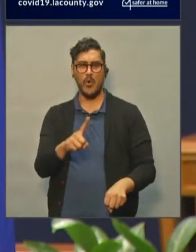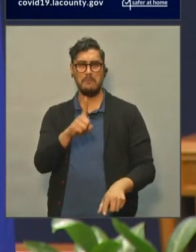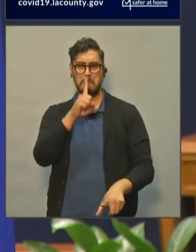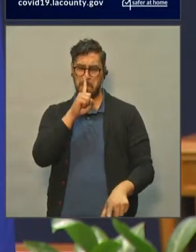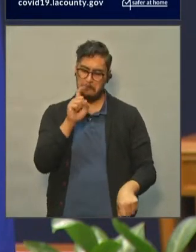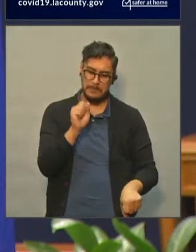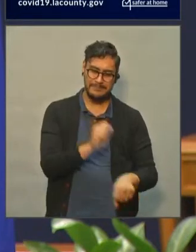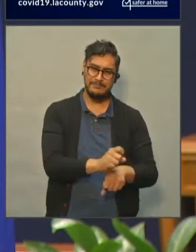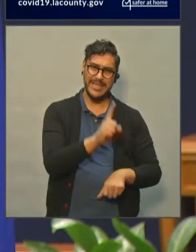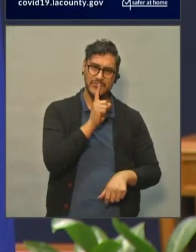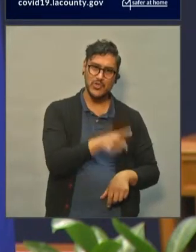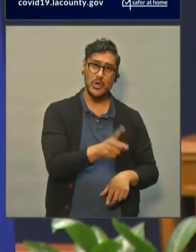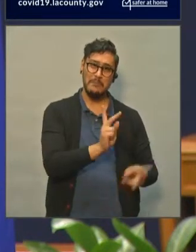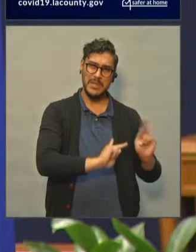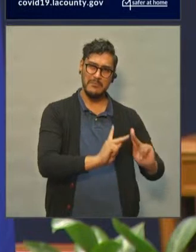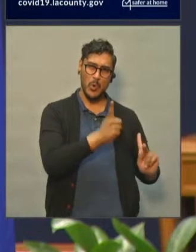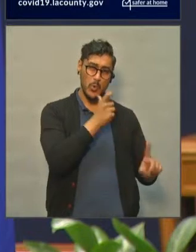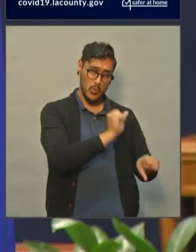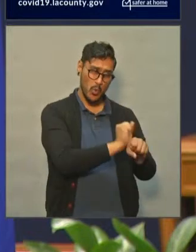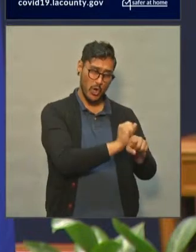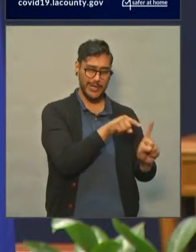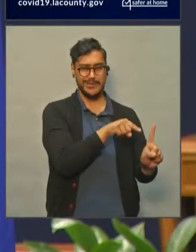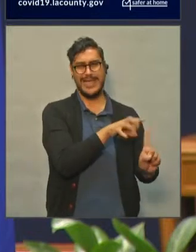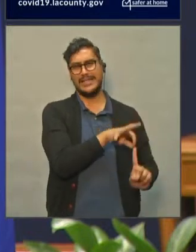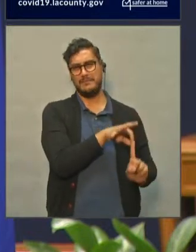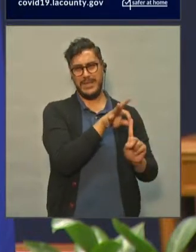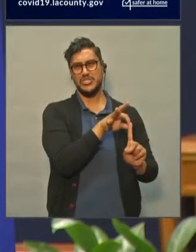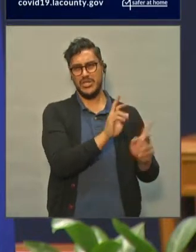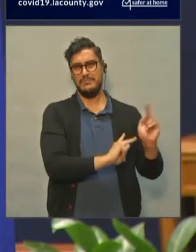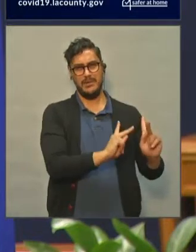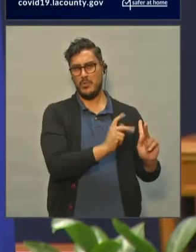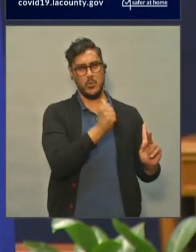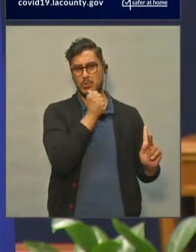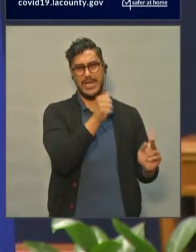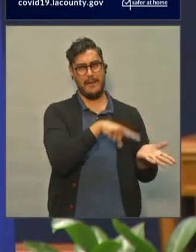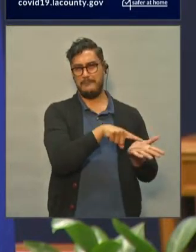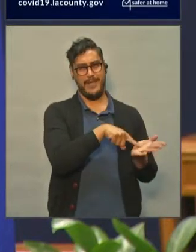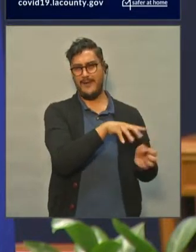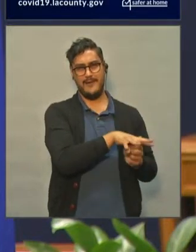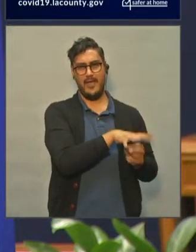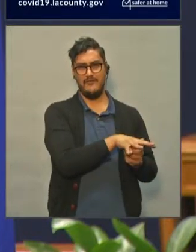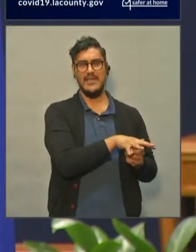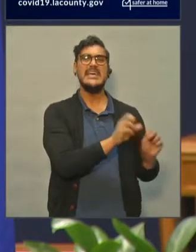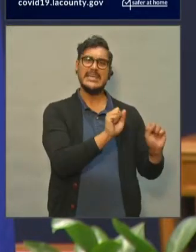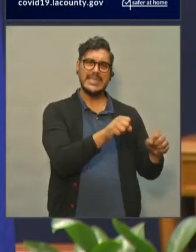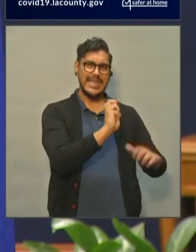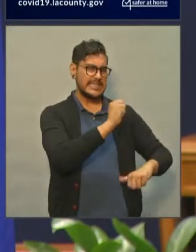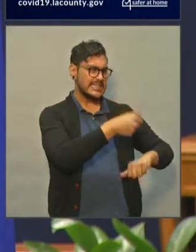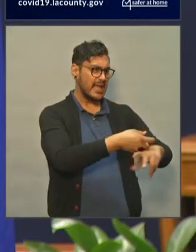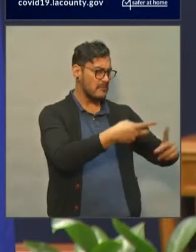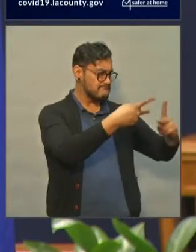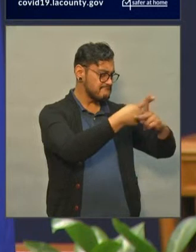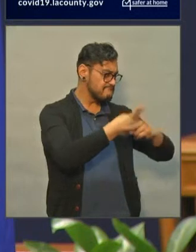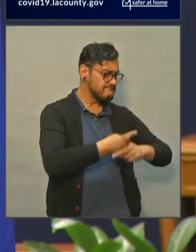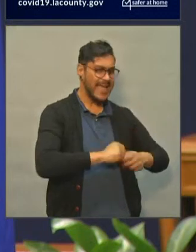los trabajadores con salarios más bajos, pueden identificar estrategias para crear lugares de trabajo que sean lo más